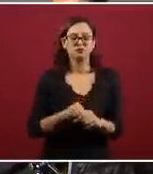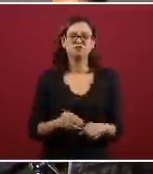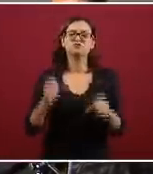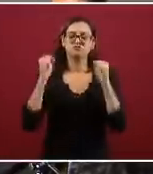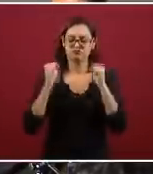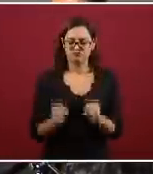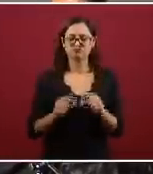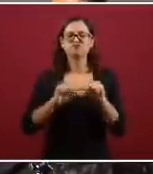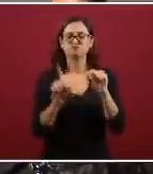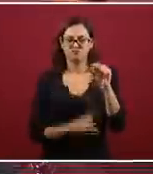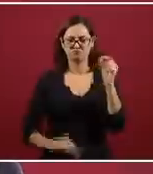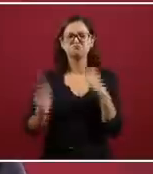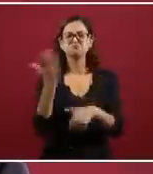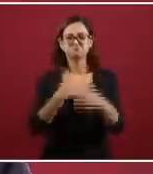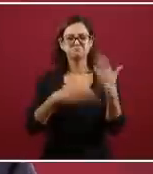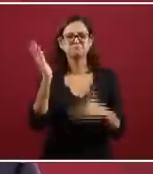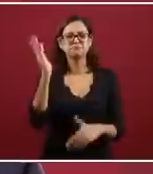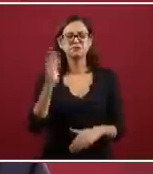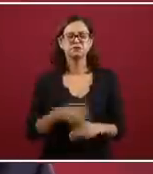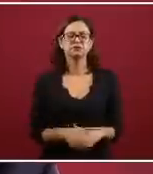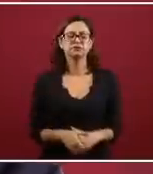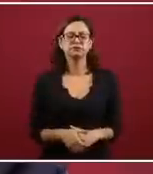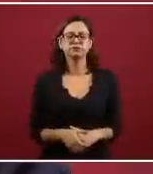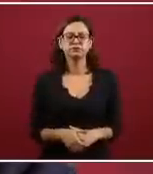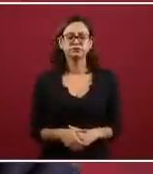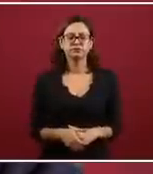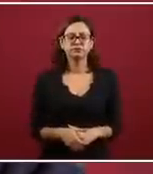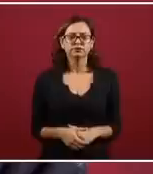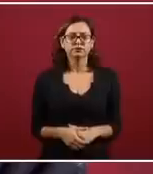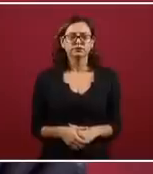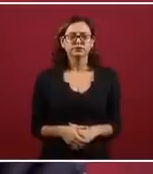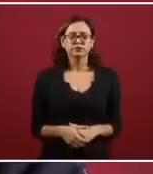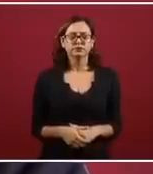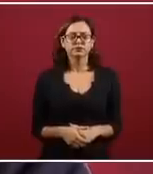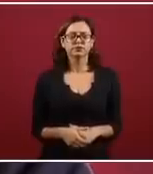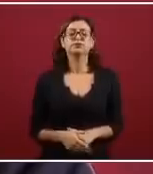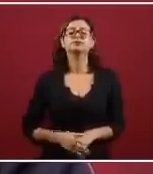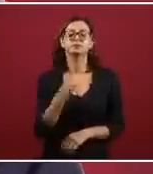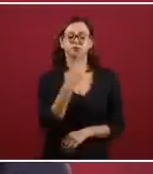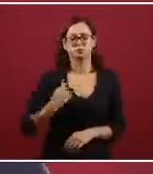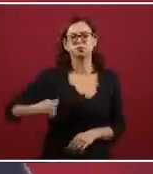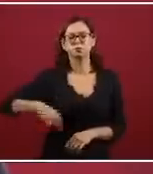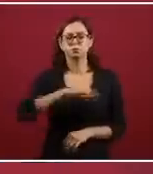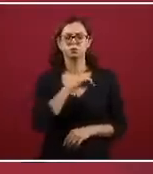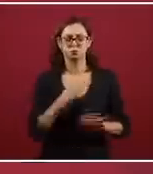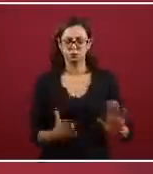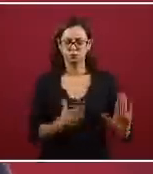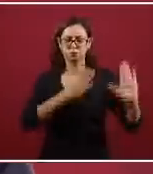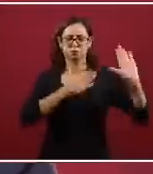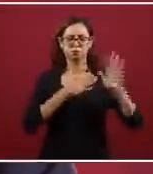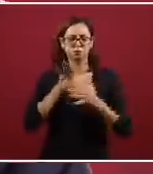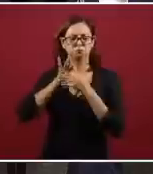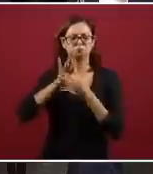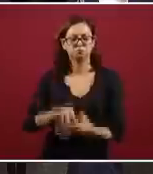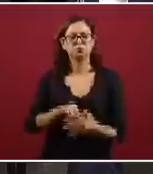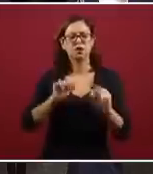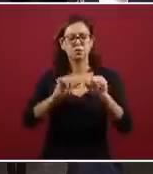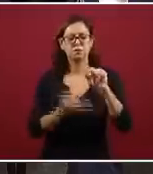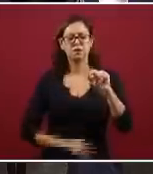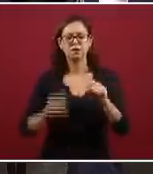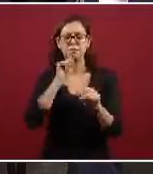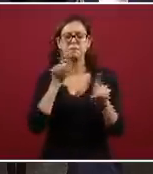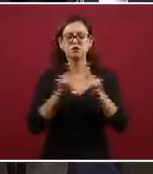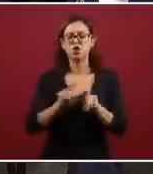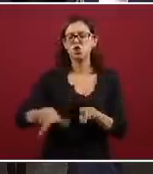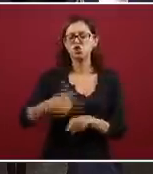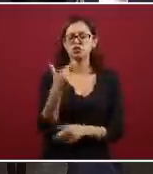nuestro país. Refrendamos nuestro compromiso con México y con el anuncio, señor presidente, de una inversión de 12 mil millones de